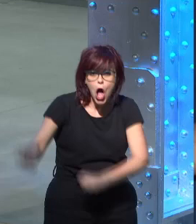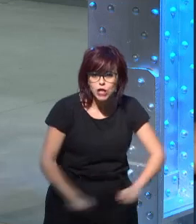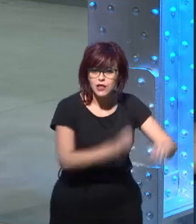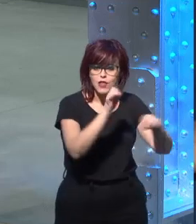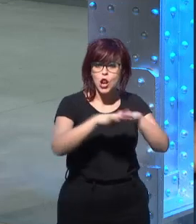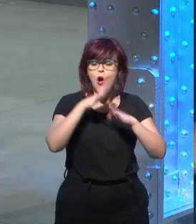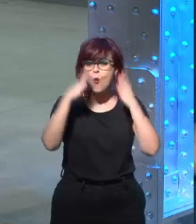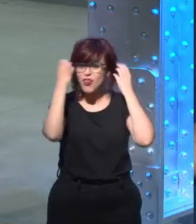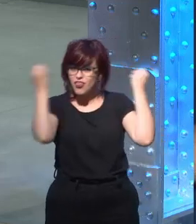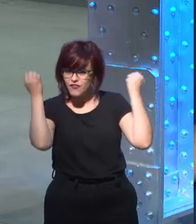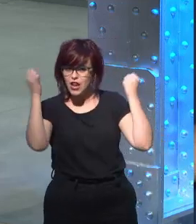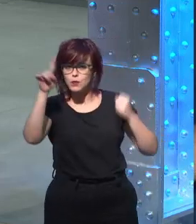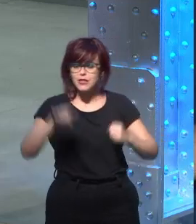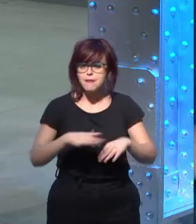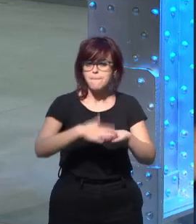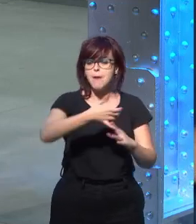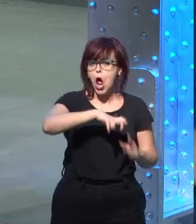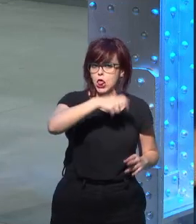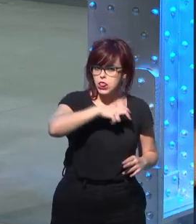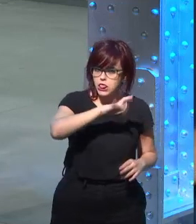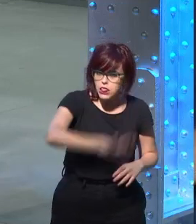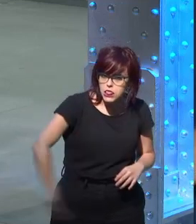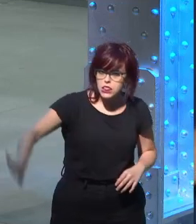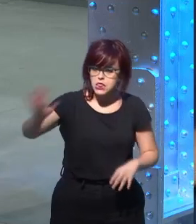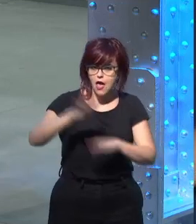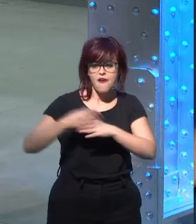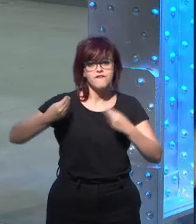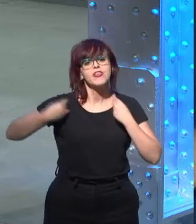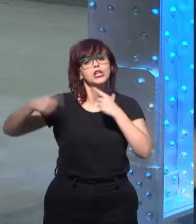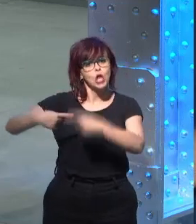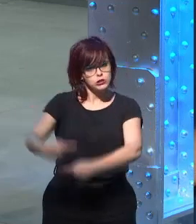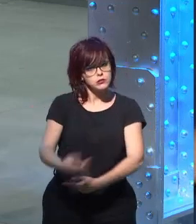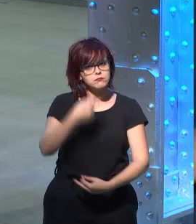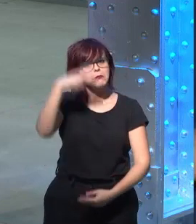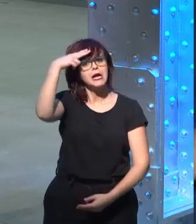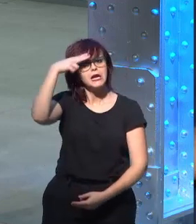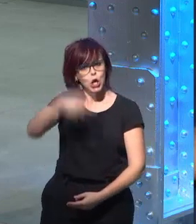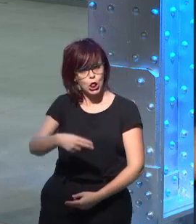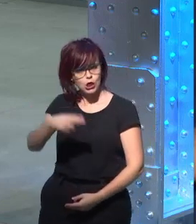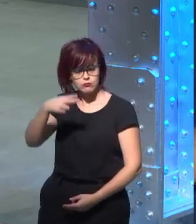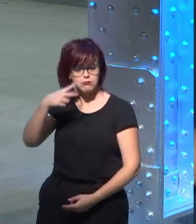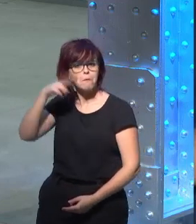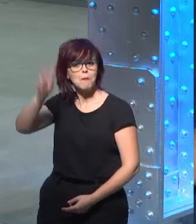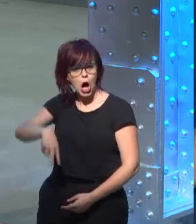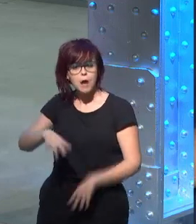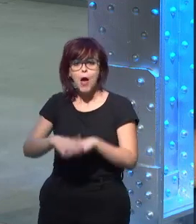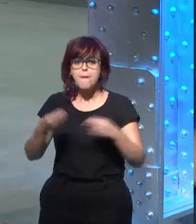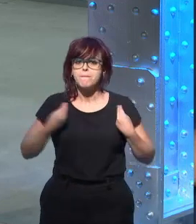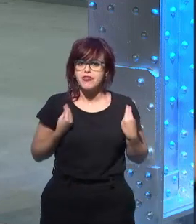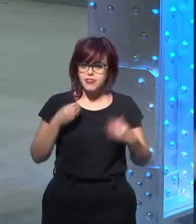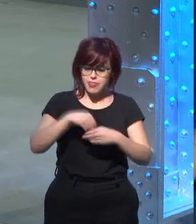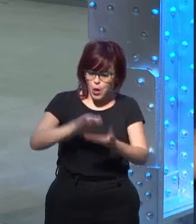tanto la Guardia Civil como la policía en nuestra vida diaria. No en la vida diaria que lo estamos viviendo desde